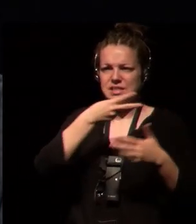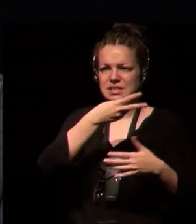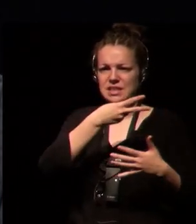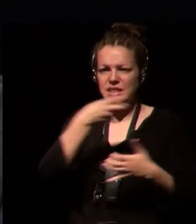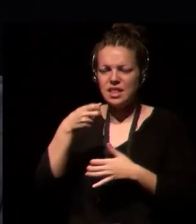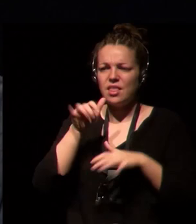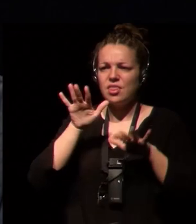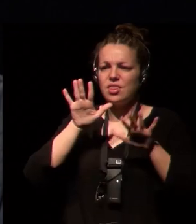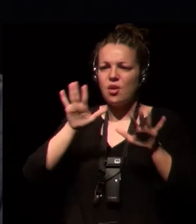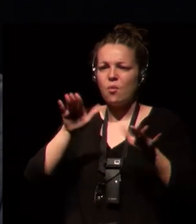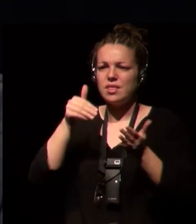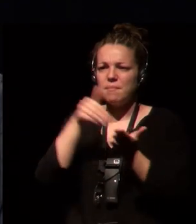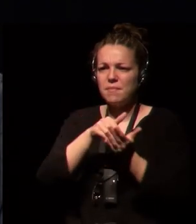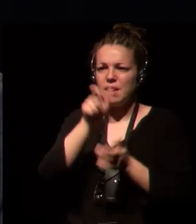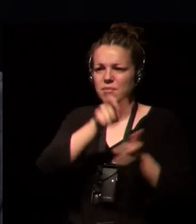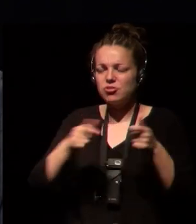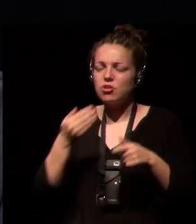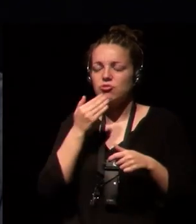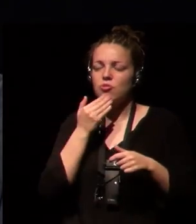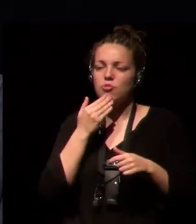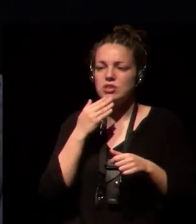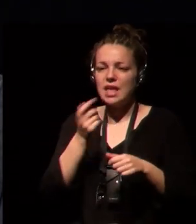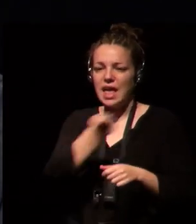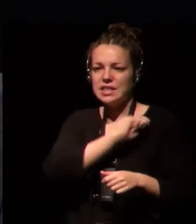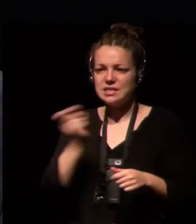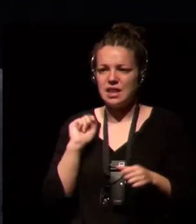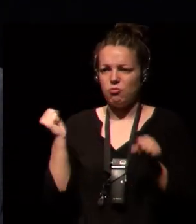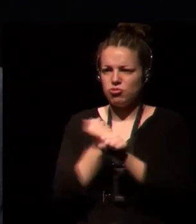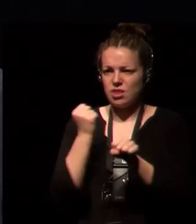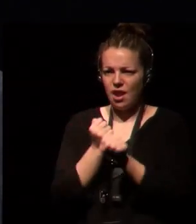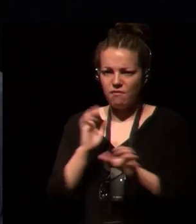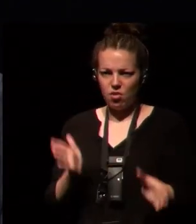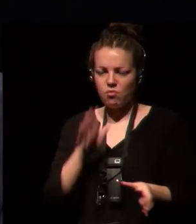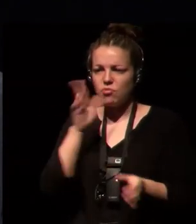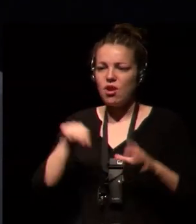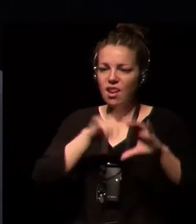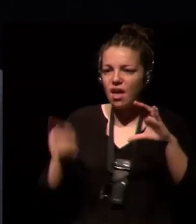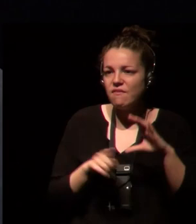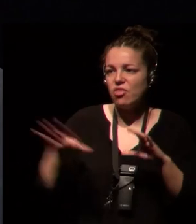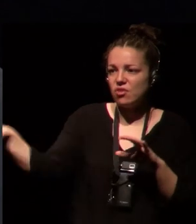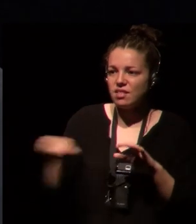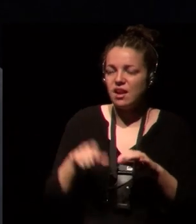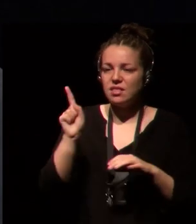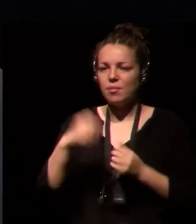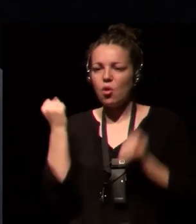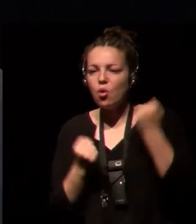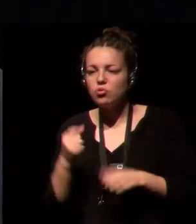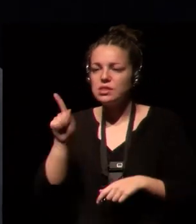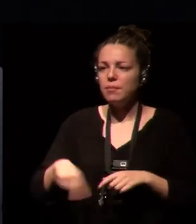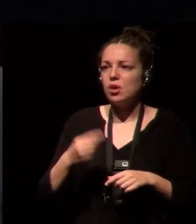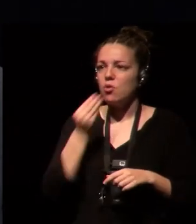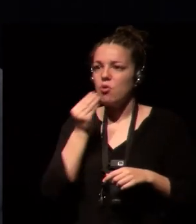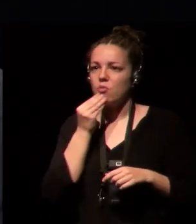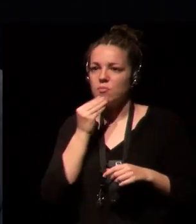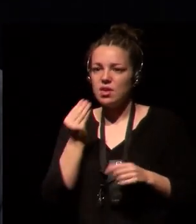Nos traen las lavadoras, los coches, la comida, la materia prima, todo lo que